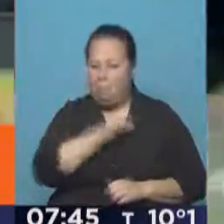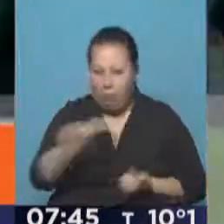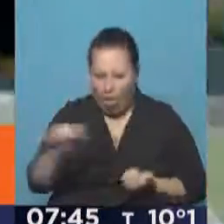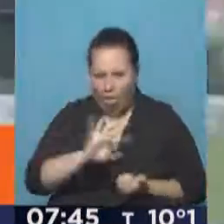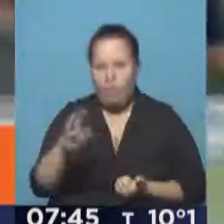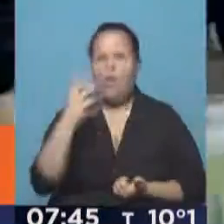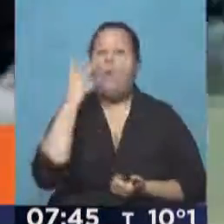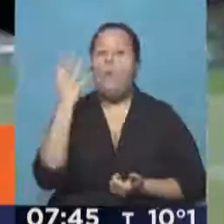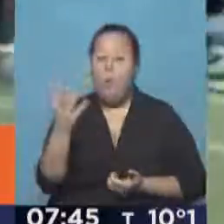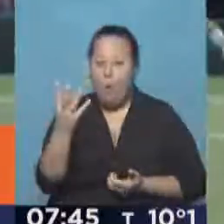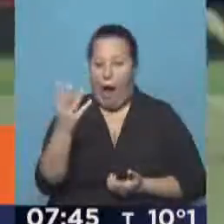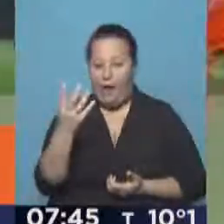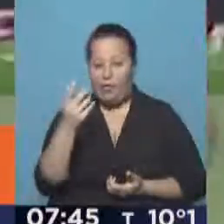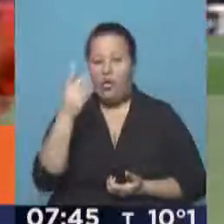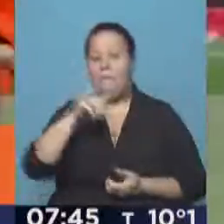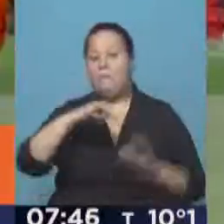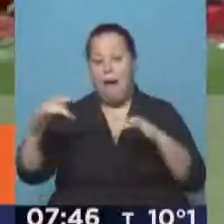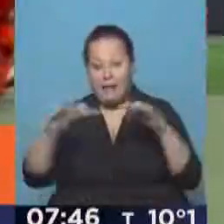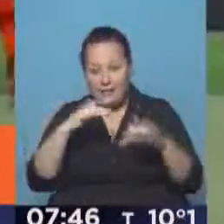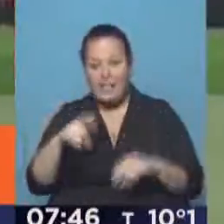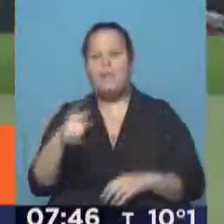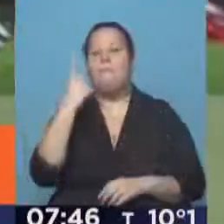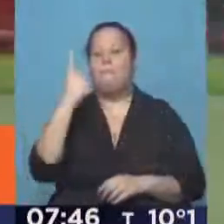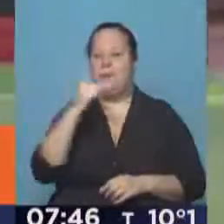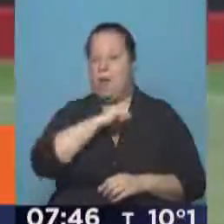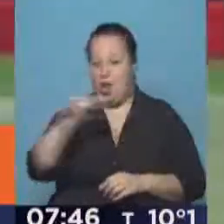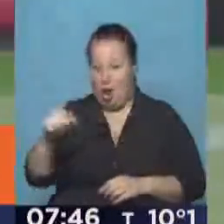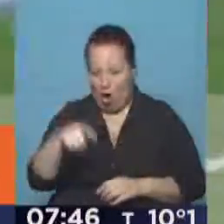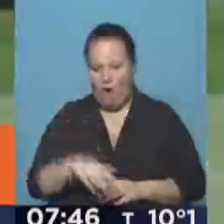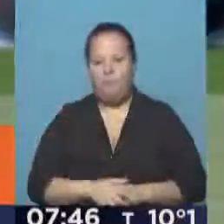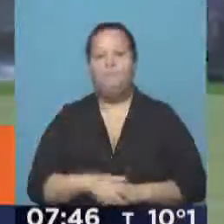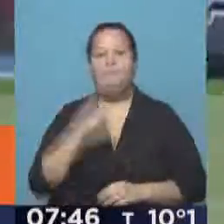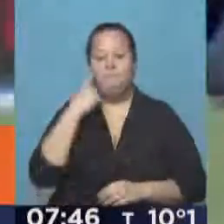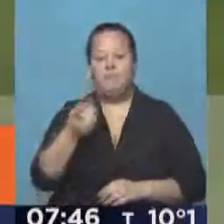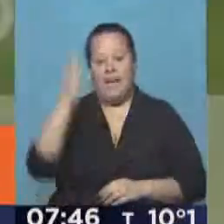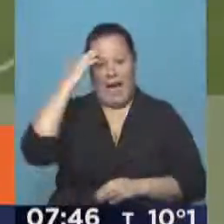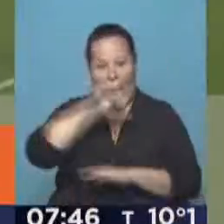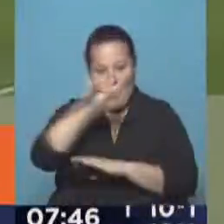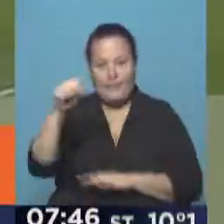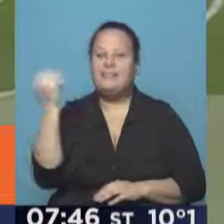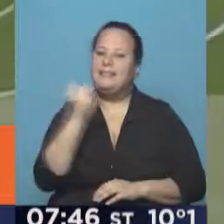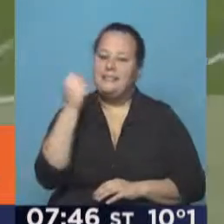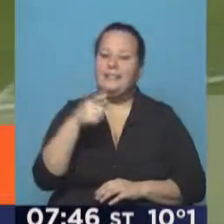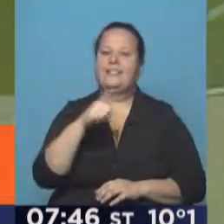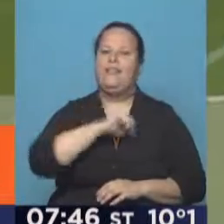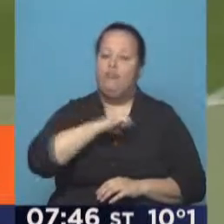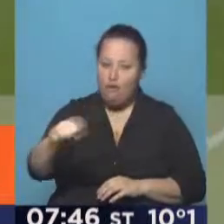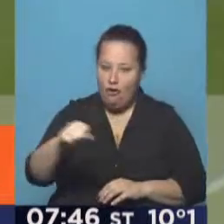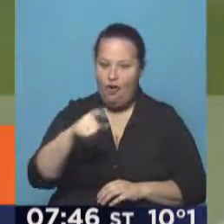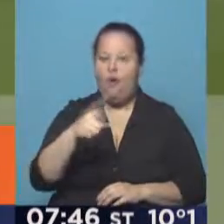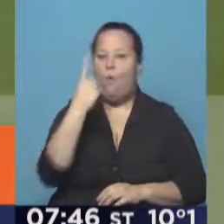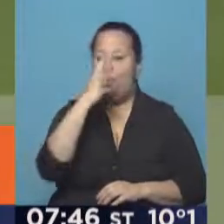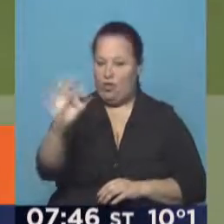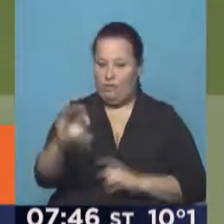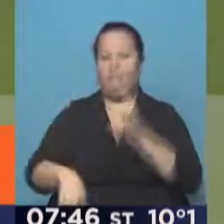minutos, 4 casi iban del partido cuando marcaba el primer tanto de este encuentro. Allí estaba de cabeza intentando y marcando el